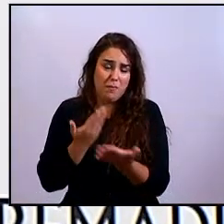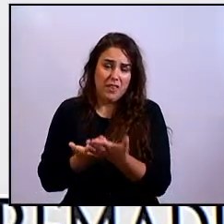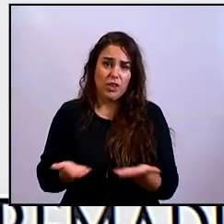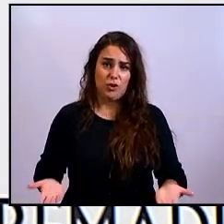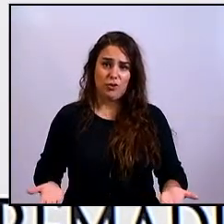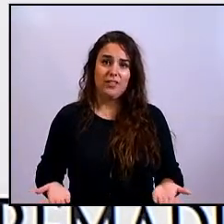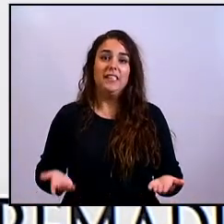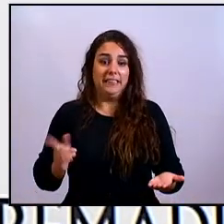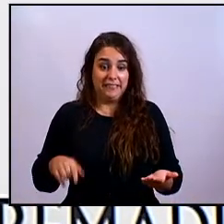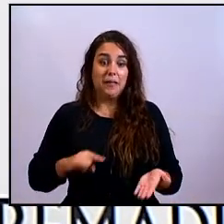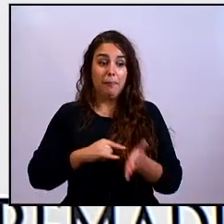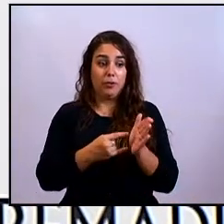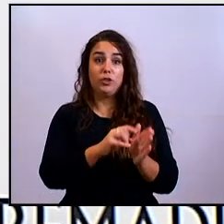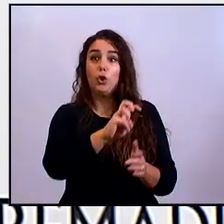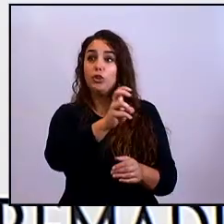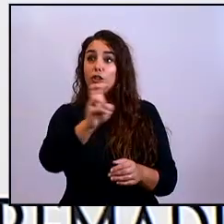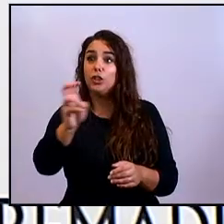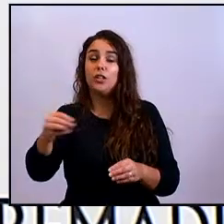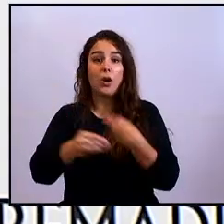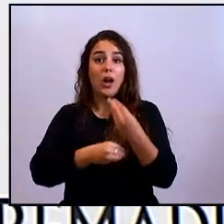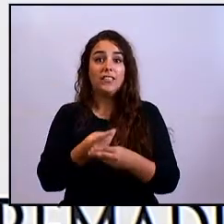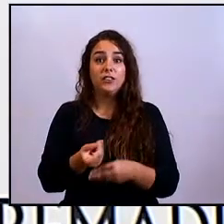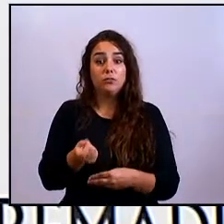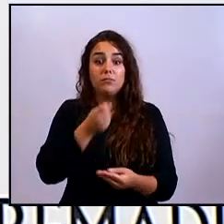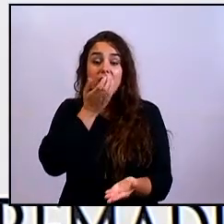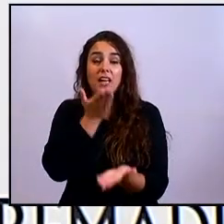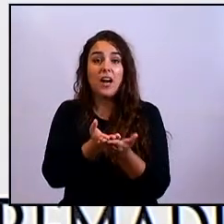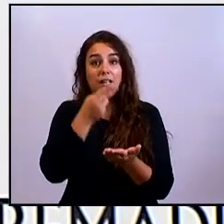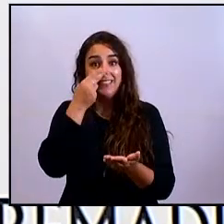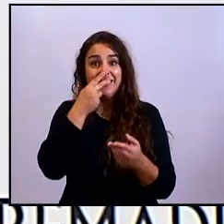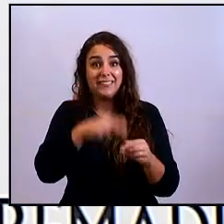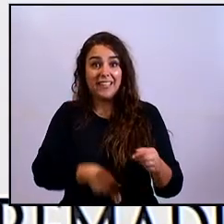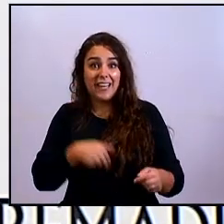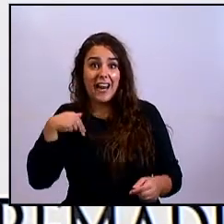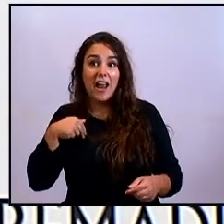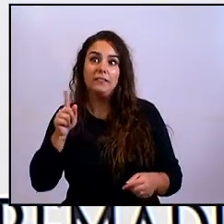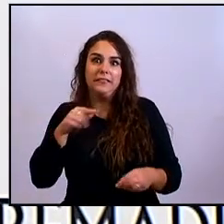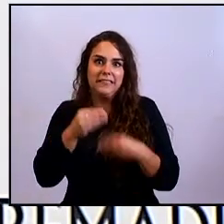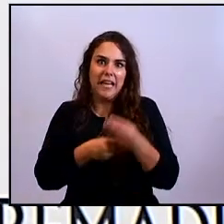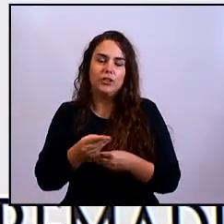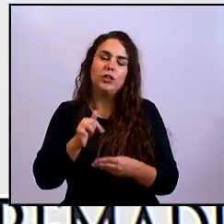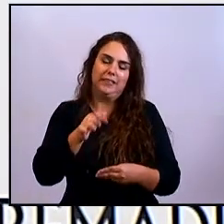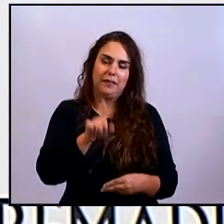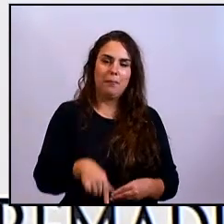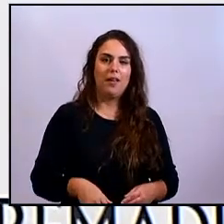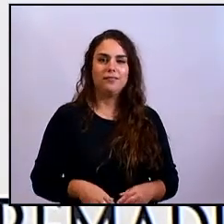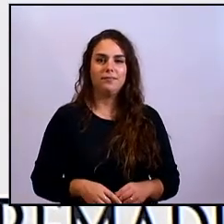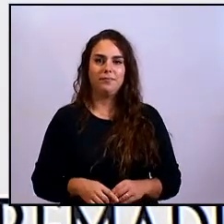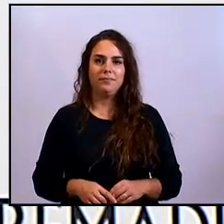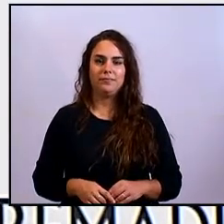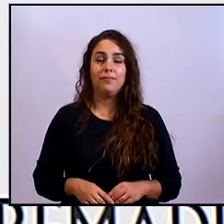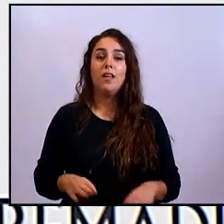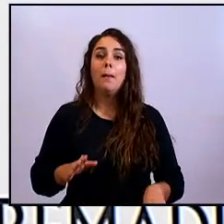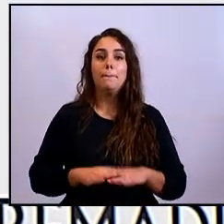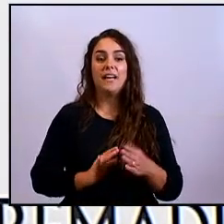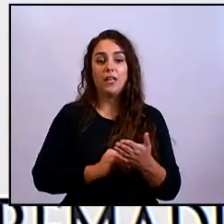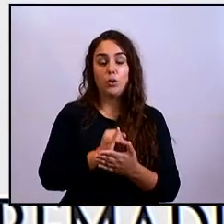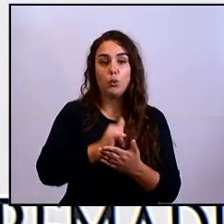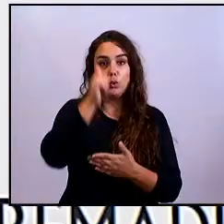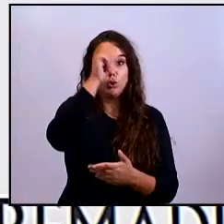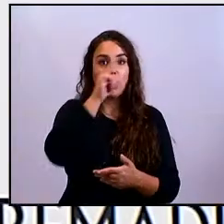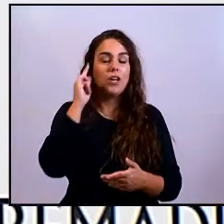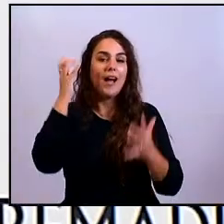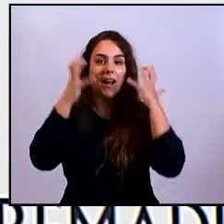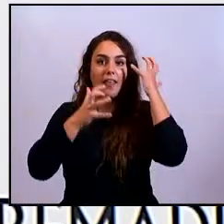se ha hecho con proyectos en otras regiones que también han sido declarados de interés general. Para respaldar a los agricultores y a los